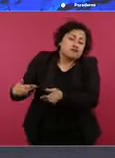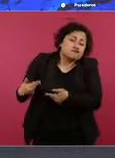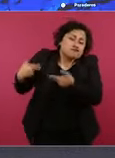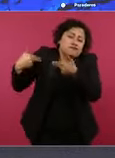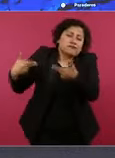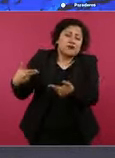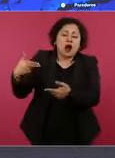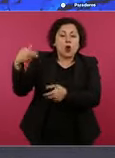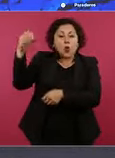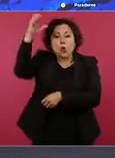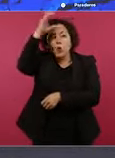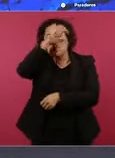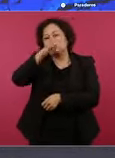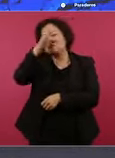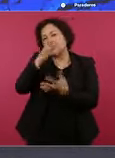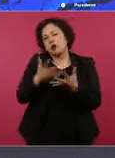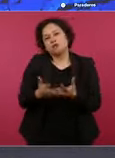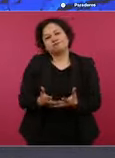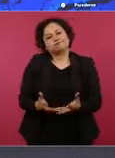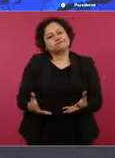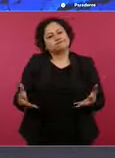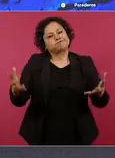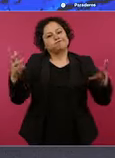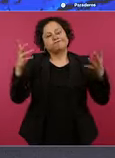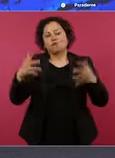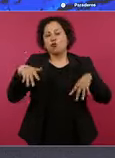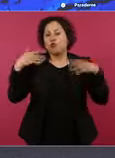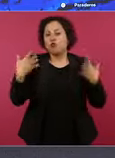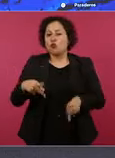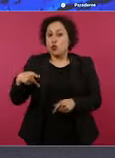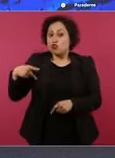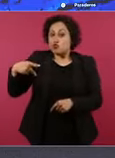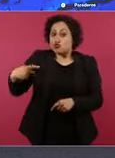civilización. Entonces empezamos aquí en Palenque,